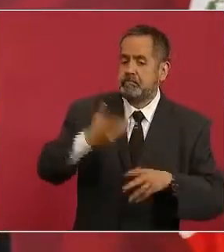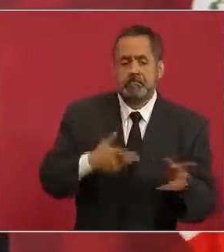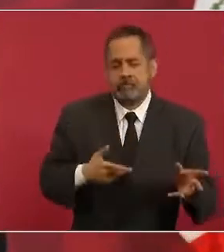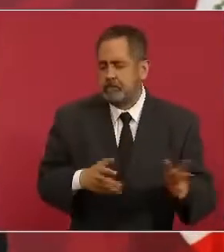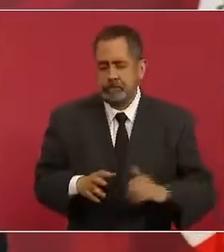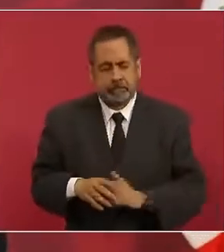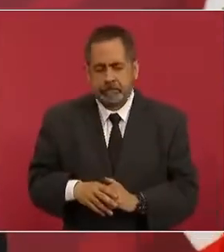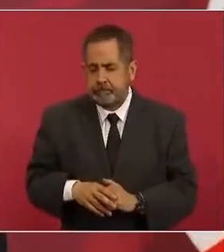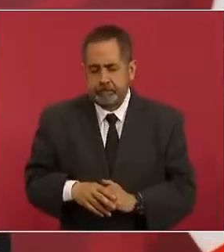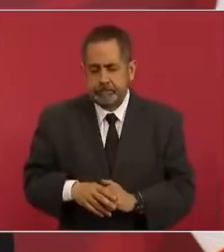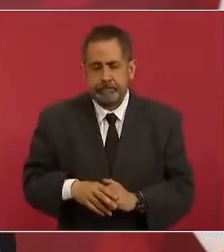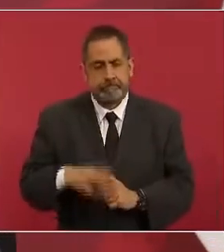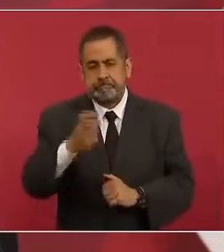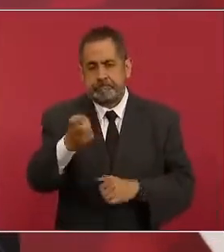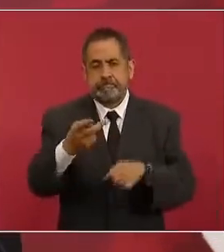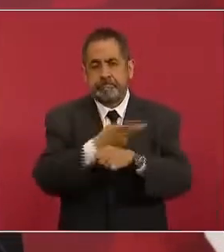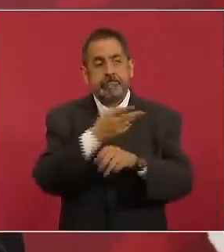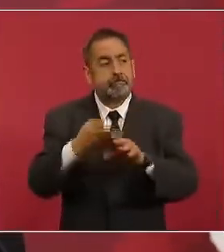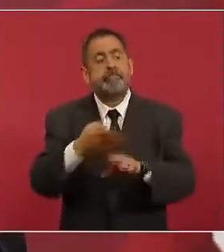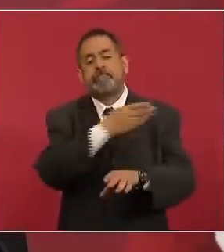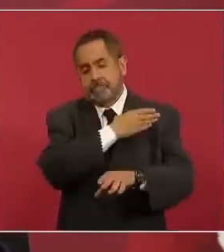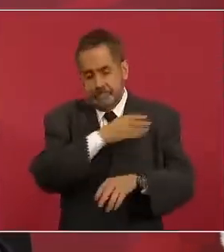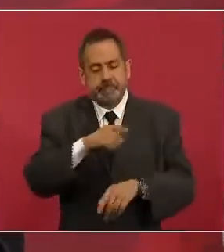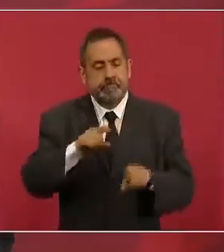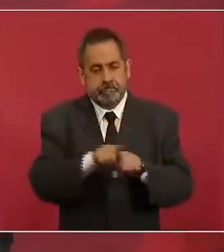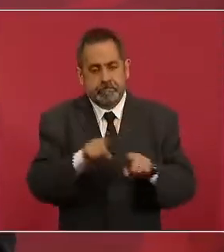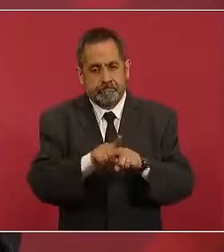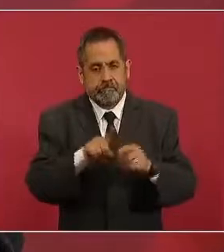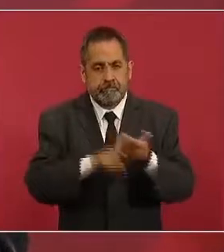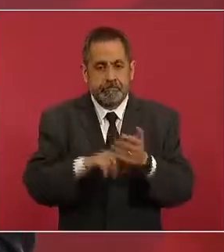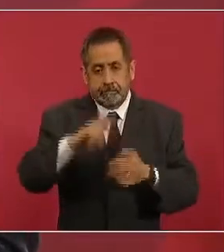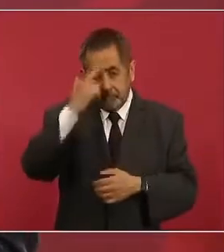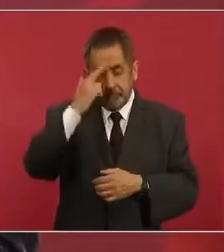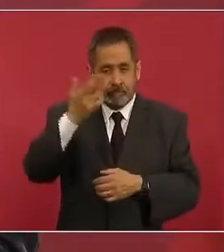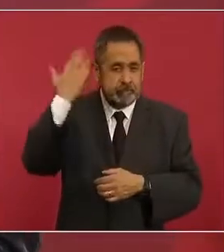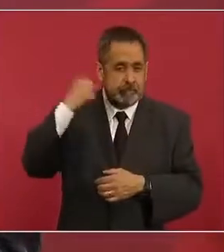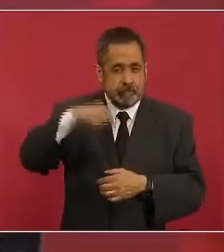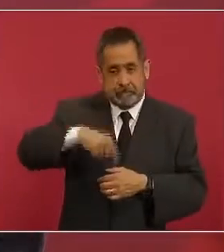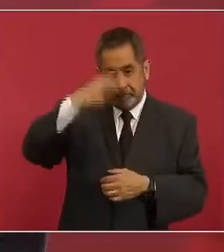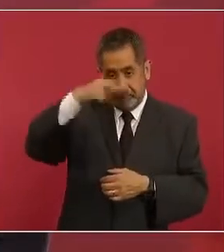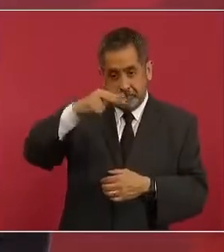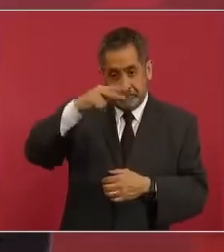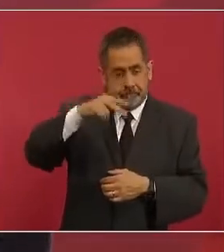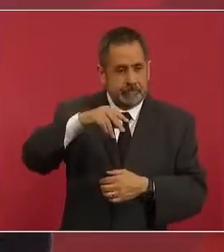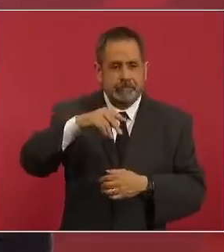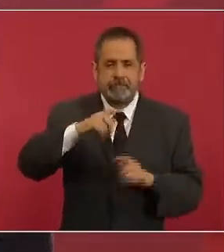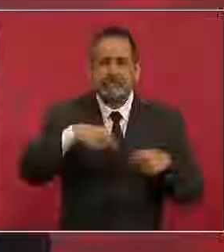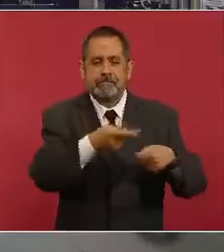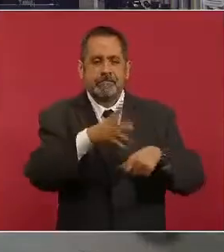Eso pasaba antes con las concesiones mineras en México.